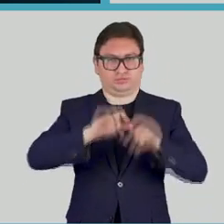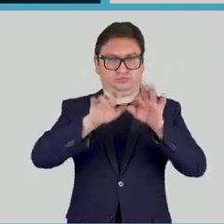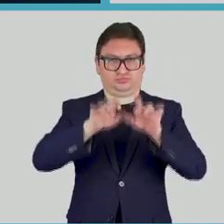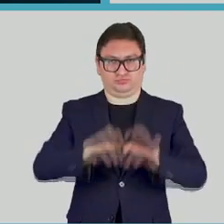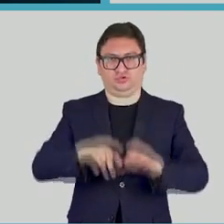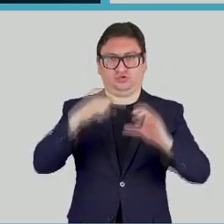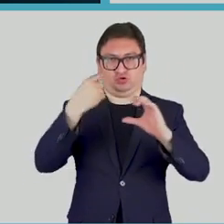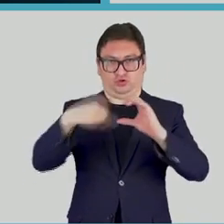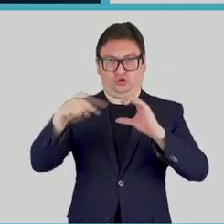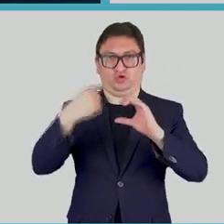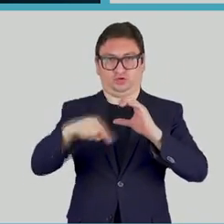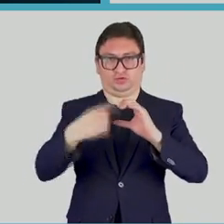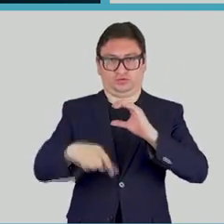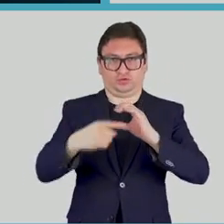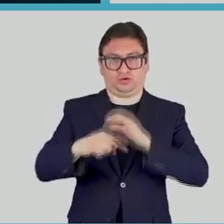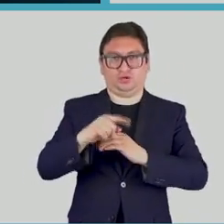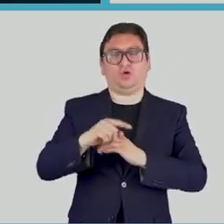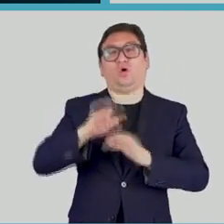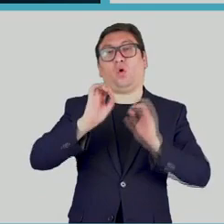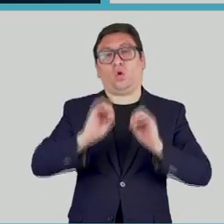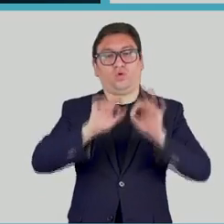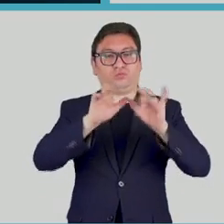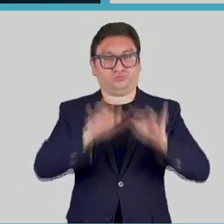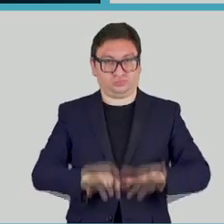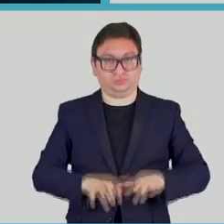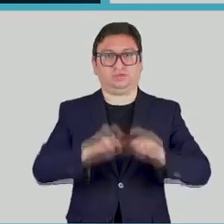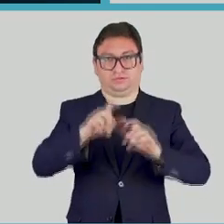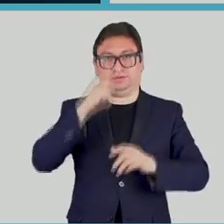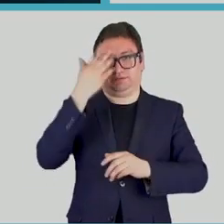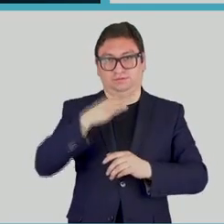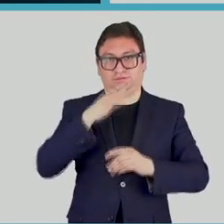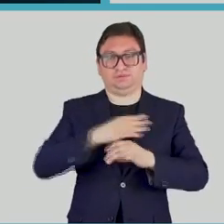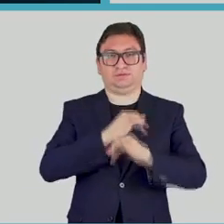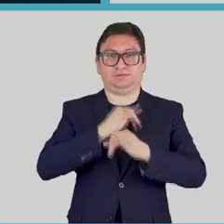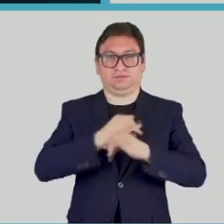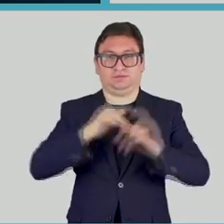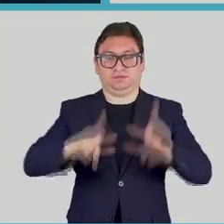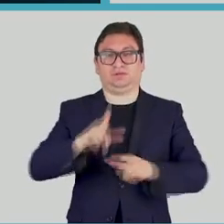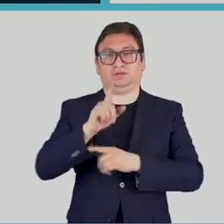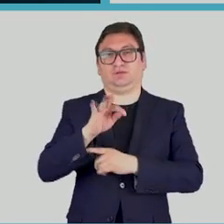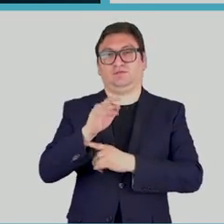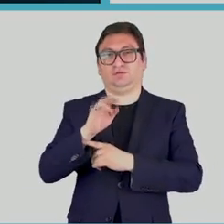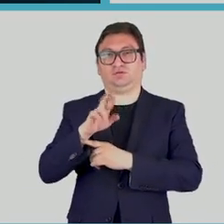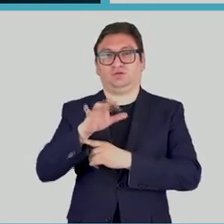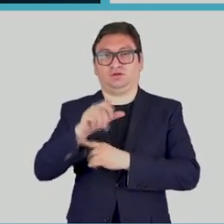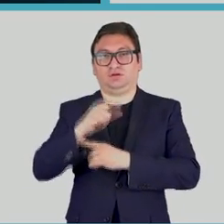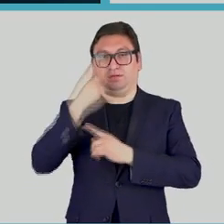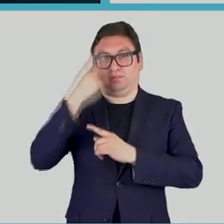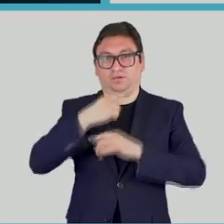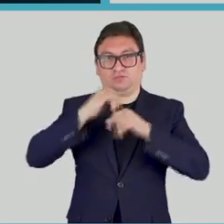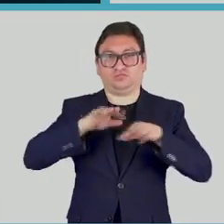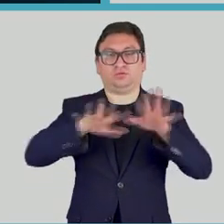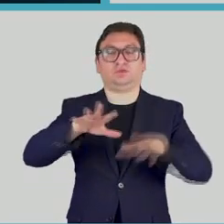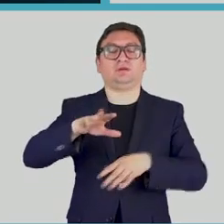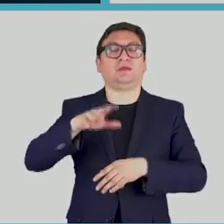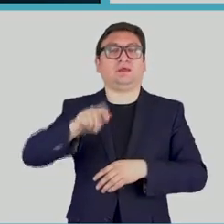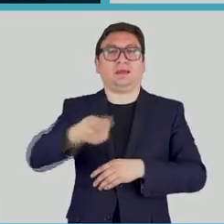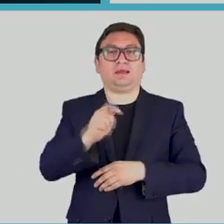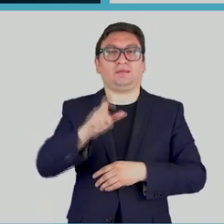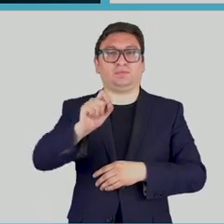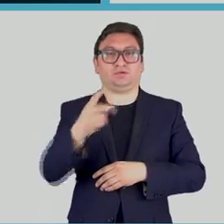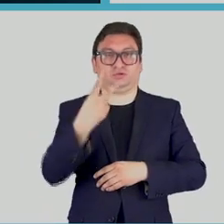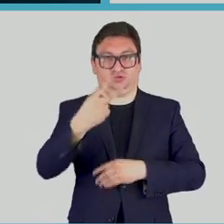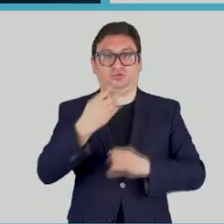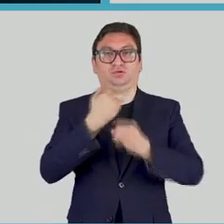escribanos a nuestro correo electrónico o al formulario que está disponible en el micrositio de la defensoría de las audiencias de canal 22